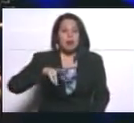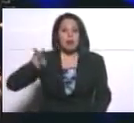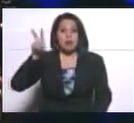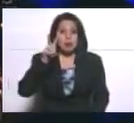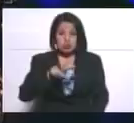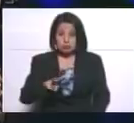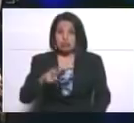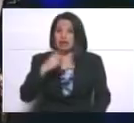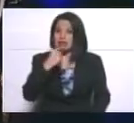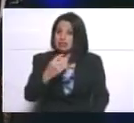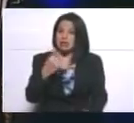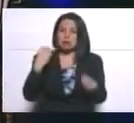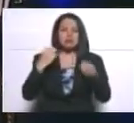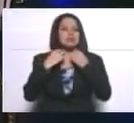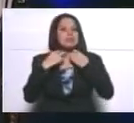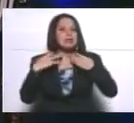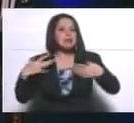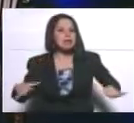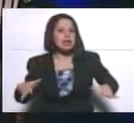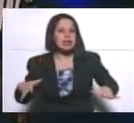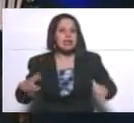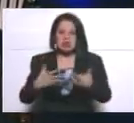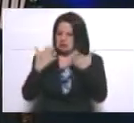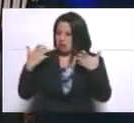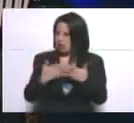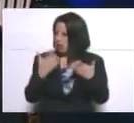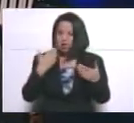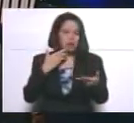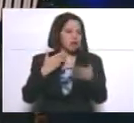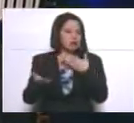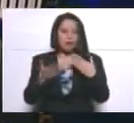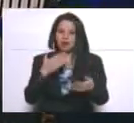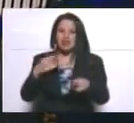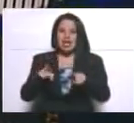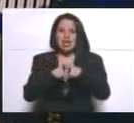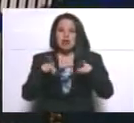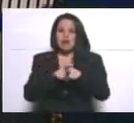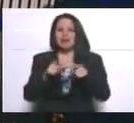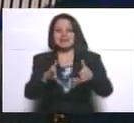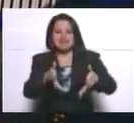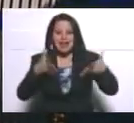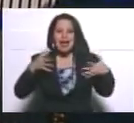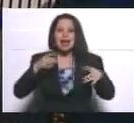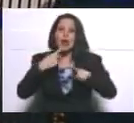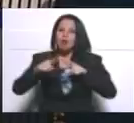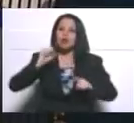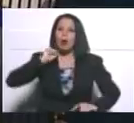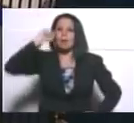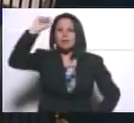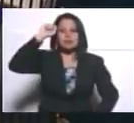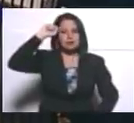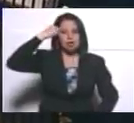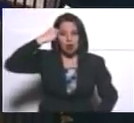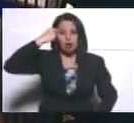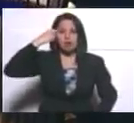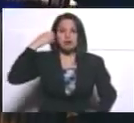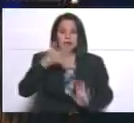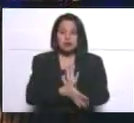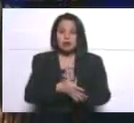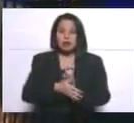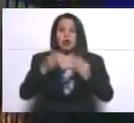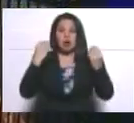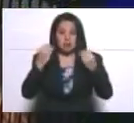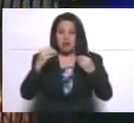se pierden batallas, más no la guerra. Más no la guerra. Y que por eso este pueblo, totalmente de acuerdo contigo, no se ha rendido ni se rendirá